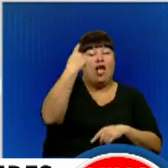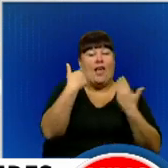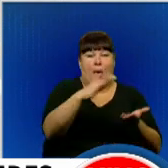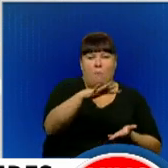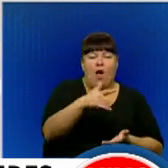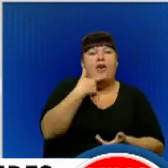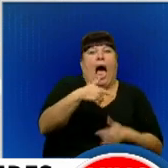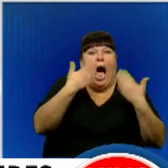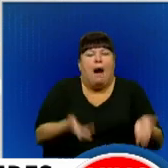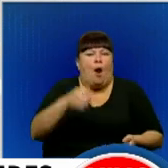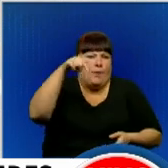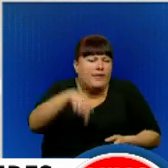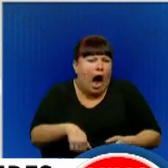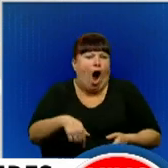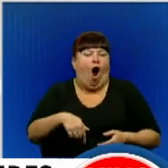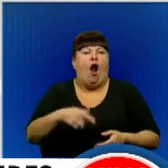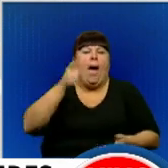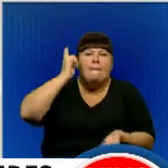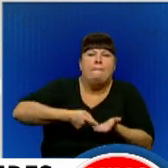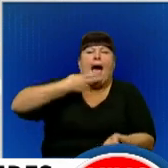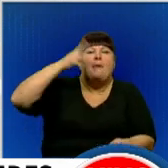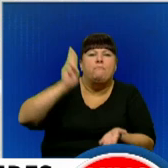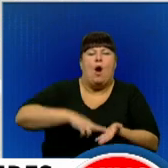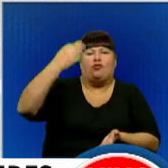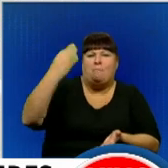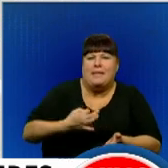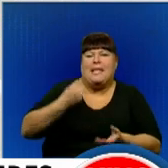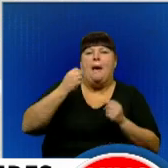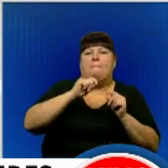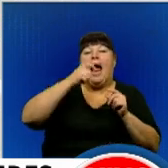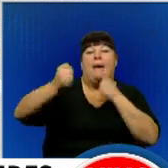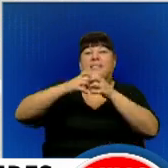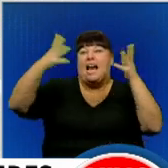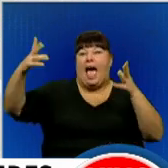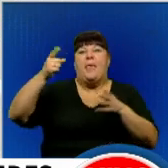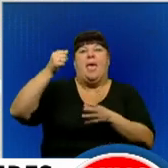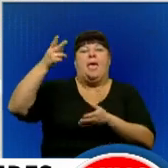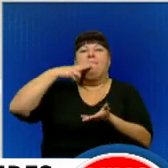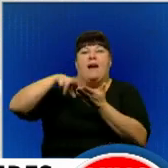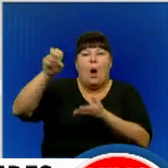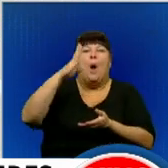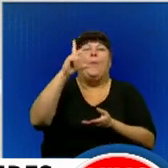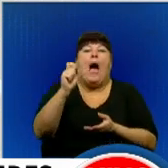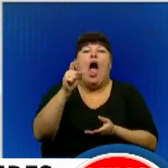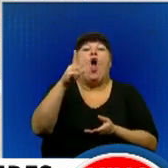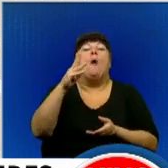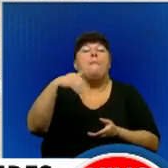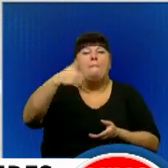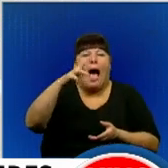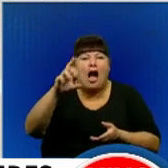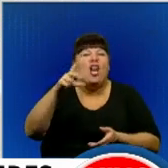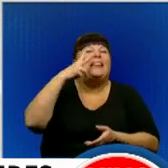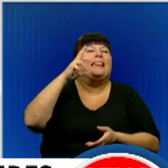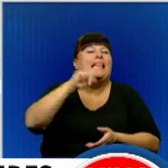no era la gran oportunidad de imponer un impuesto especial progresivo a los bancos banco macro 30 mil